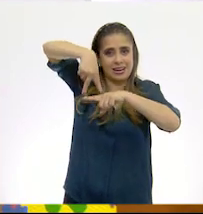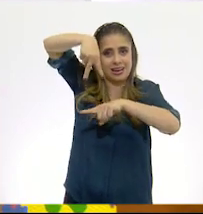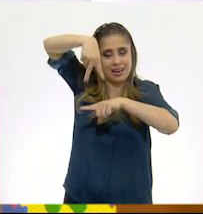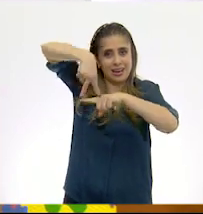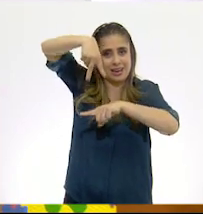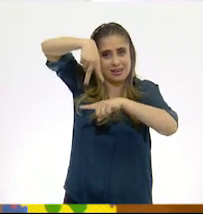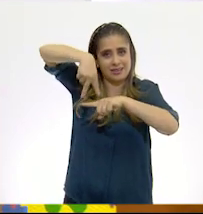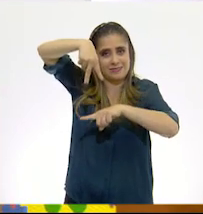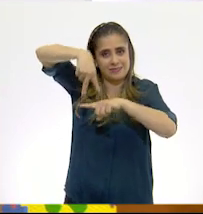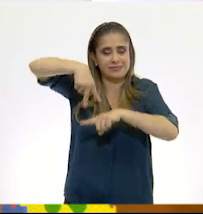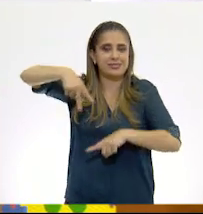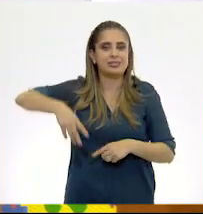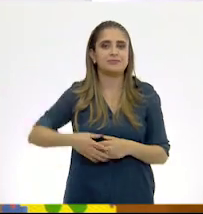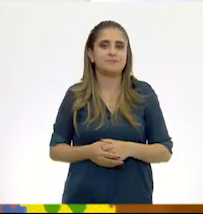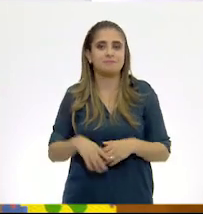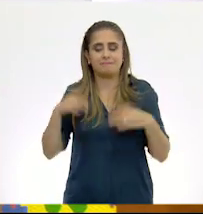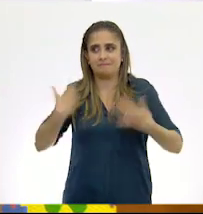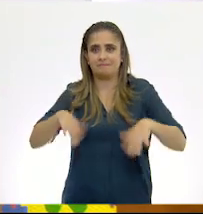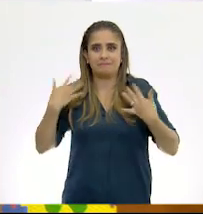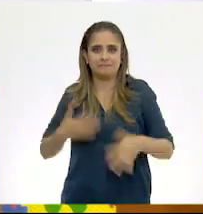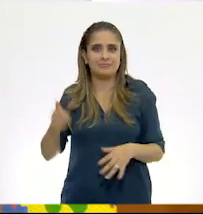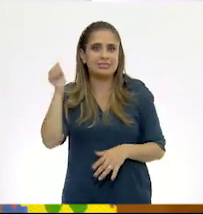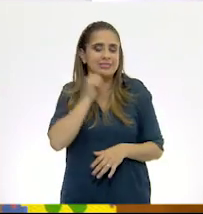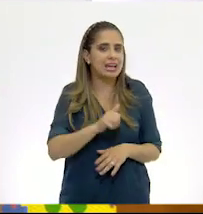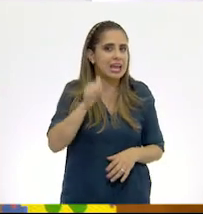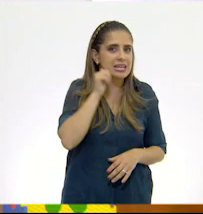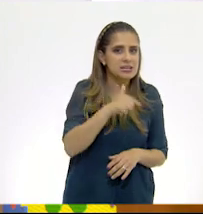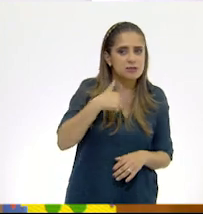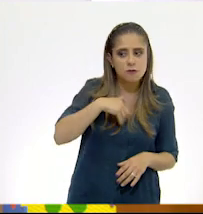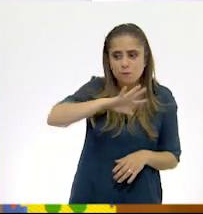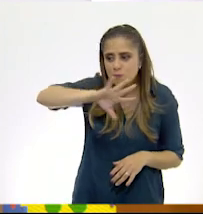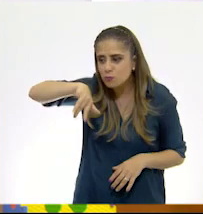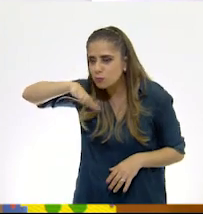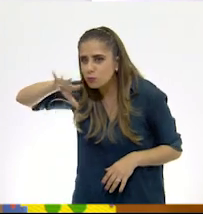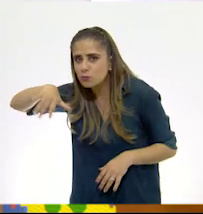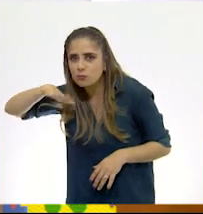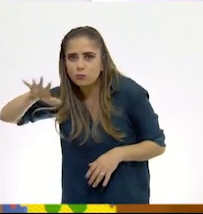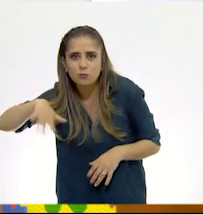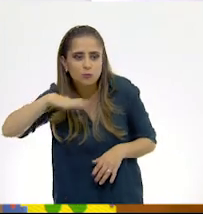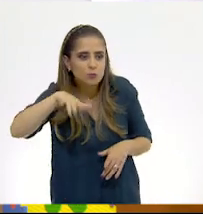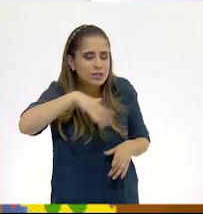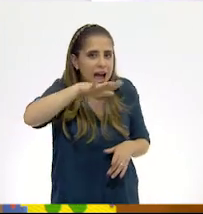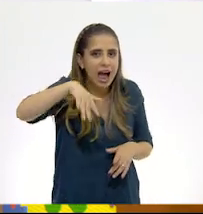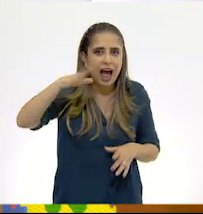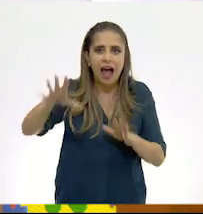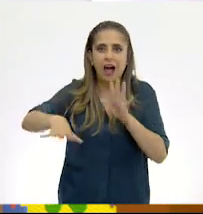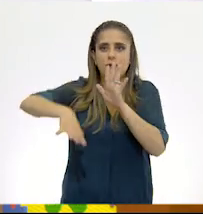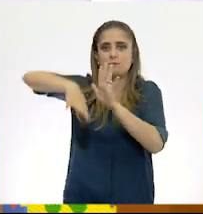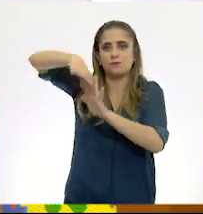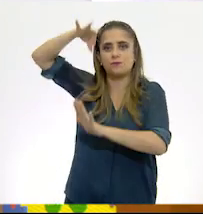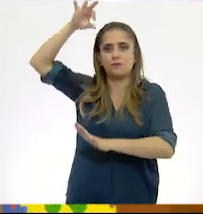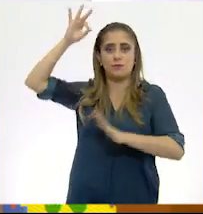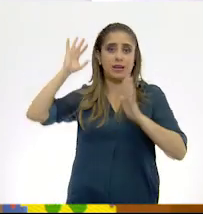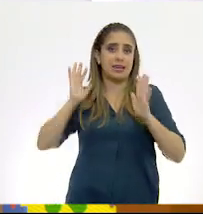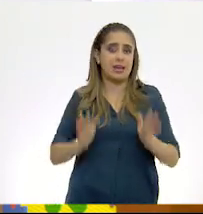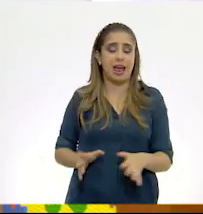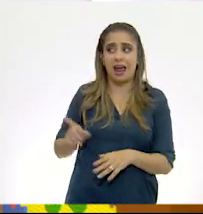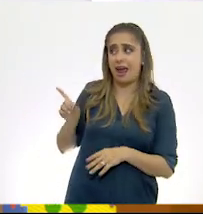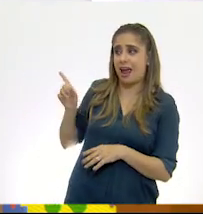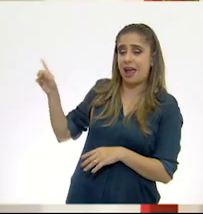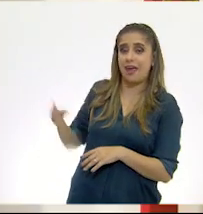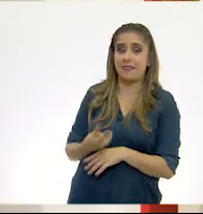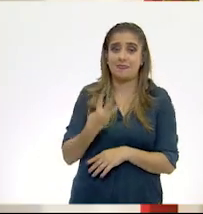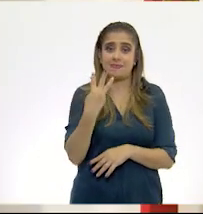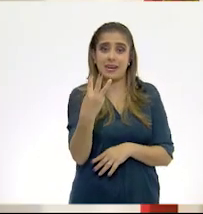y nos tropezamos, pero es que siempre estamos en búsqueda de estos tesoros. Bueno, ¿ya lo encontramos? ¿Sí? ¿Esto tiene tres